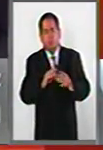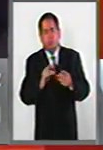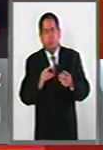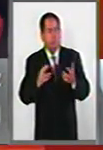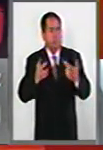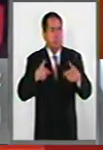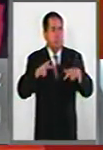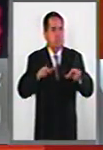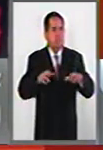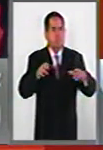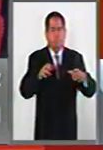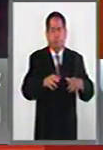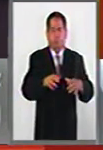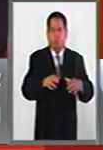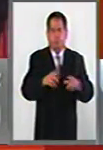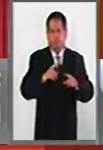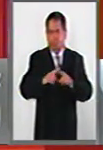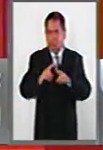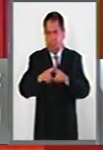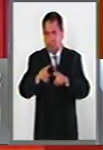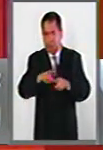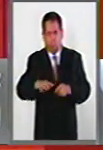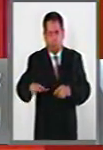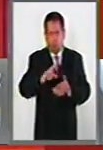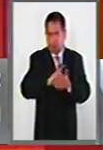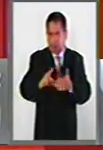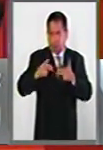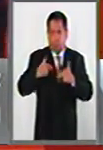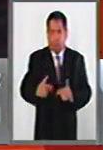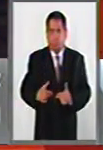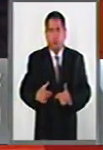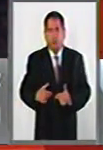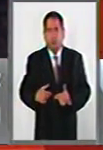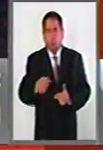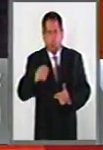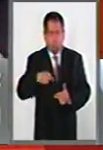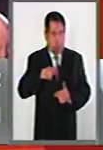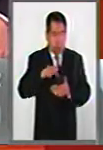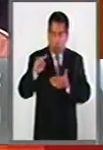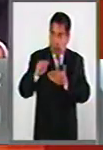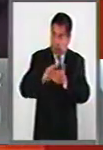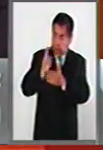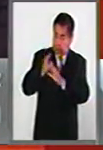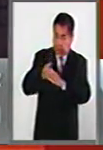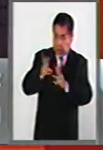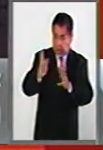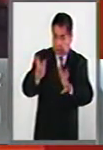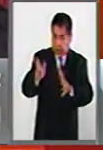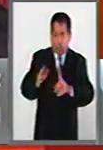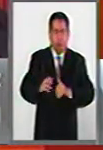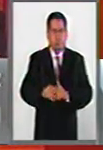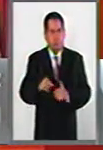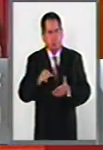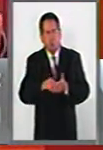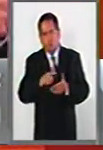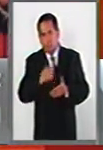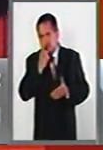representante de todo el movimiento de derechos humanos que nosotros hemos suscrito, nos